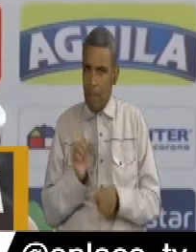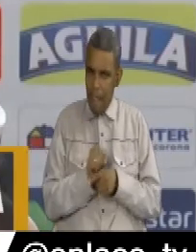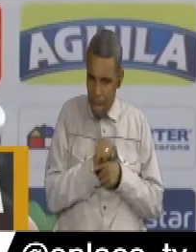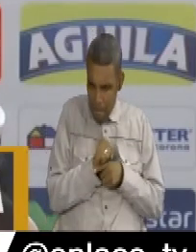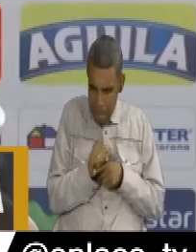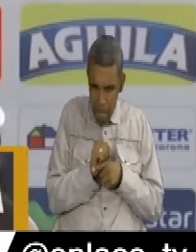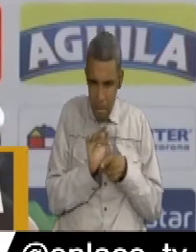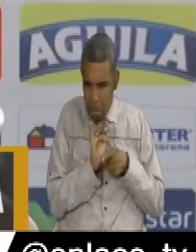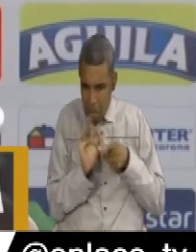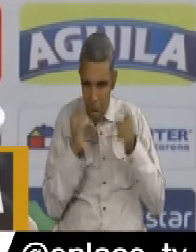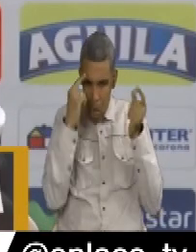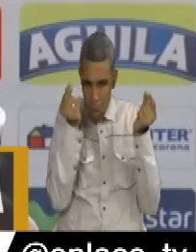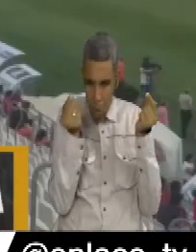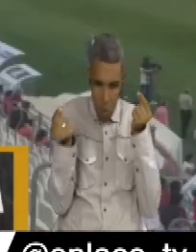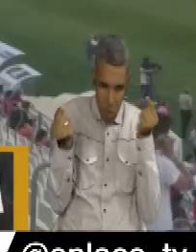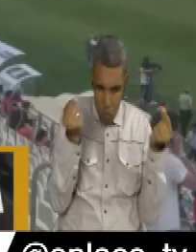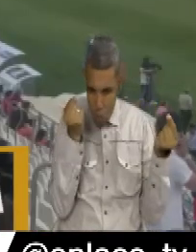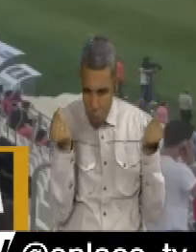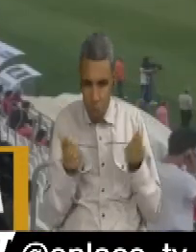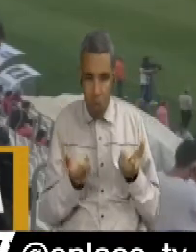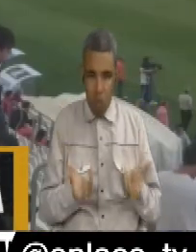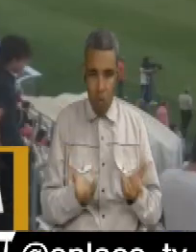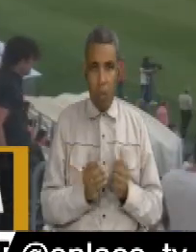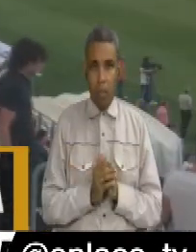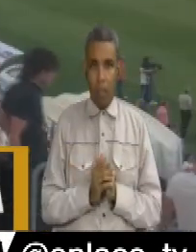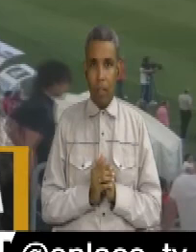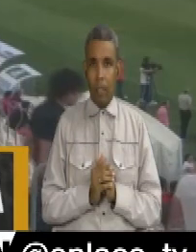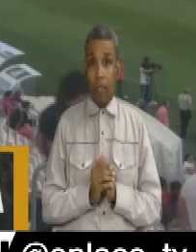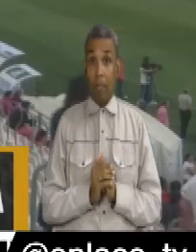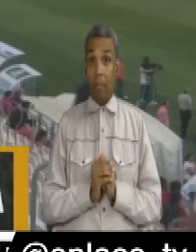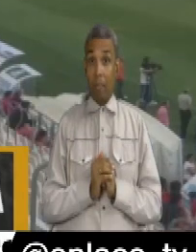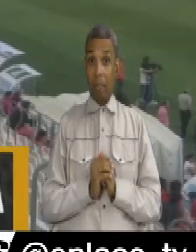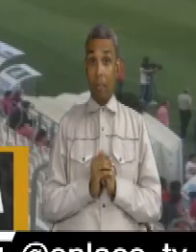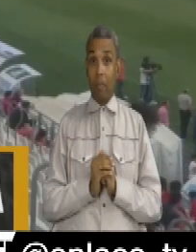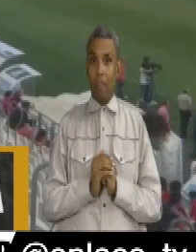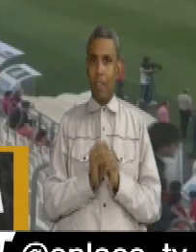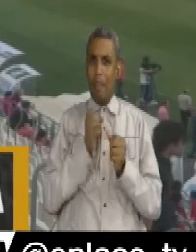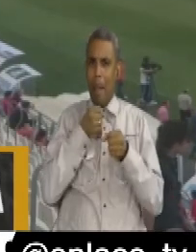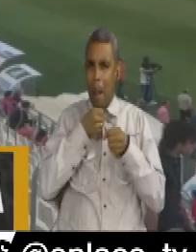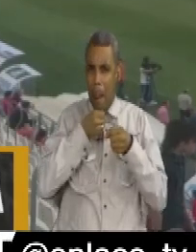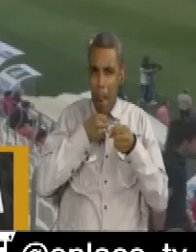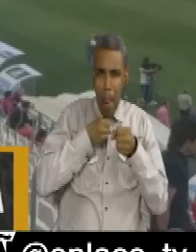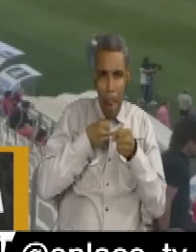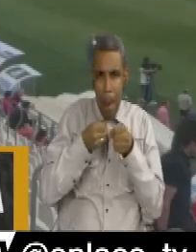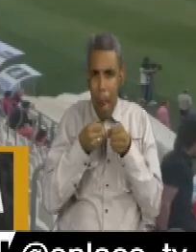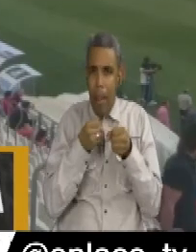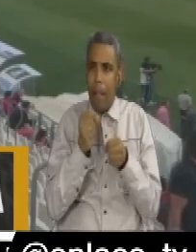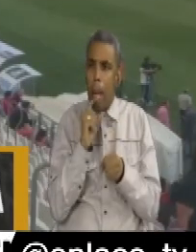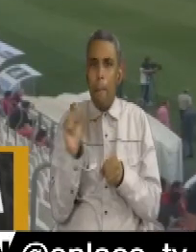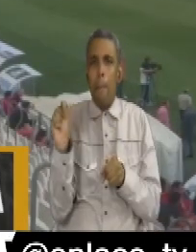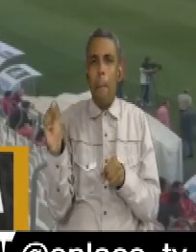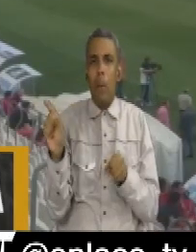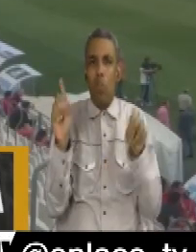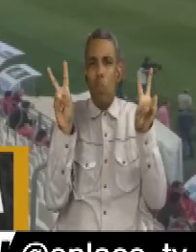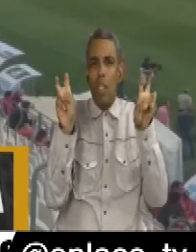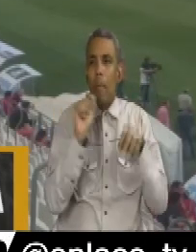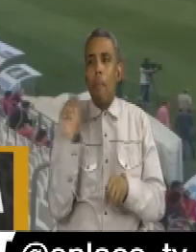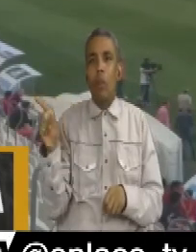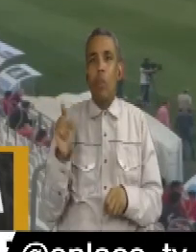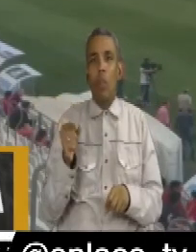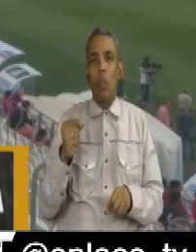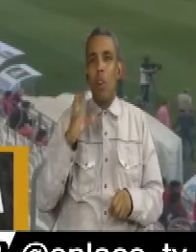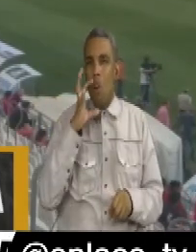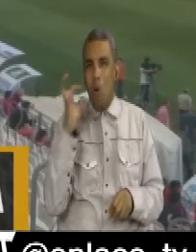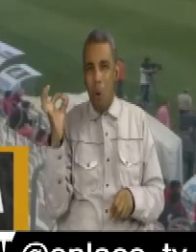planificar lo que viene. Una pregunta que no podía faltar en esa rueda de prensa y tiene que ver con el tema de James Rodríguez y su